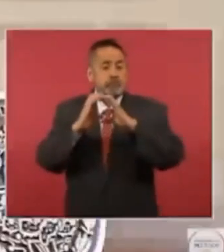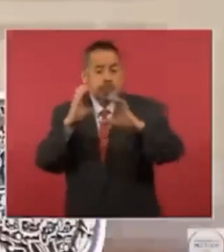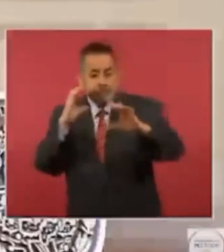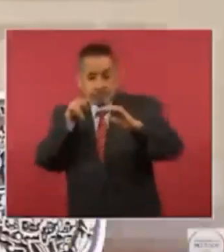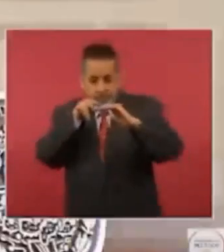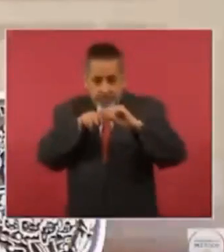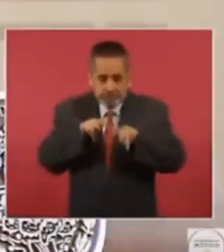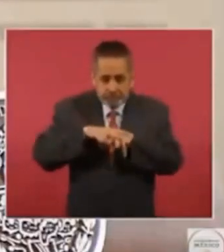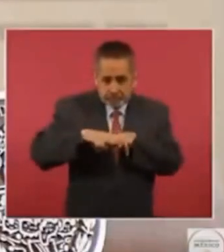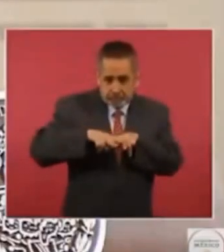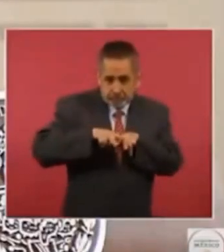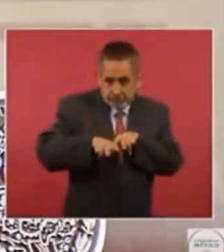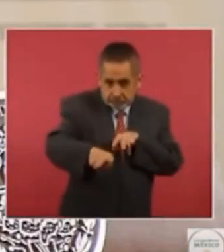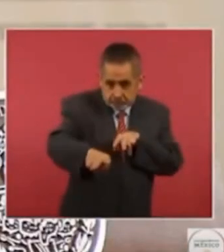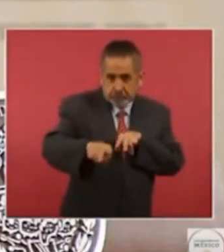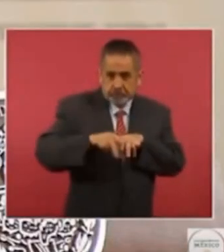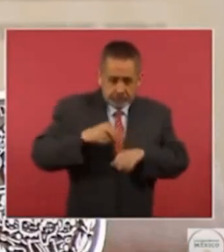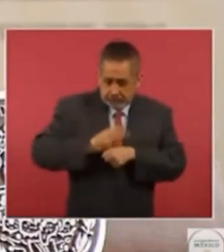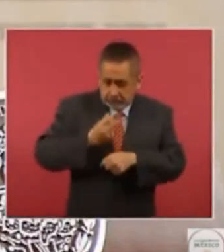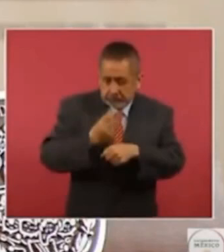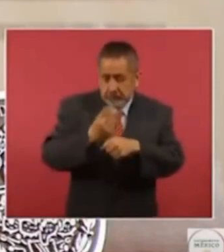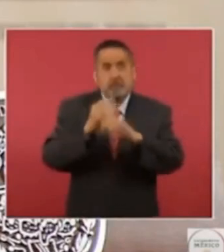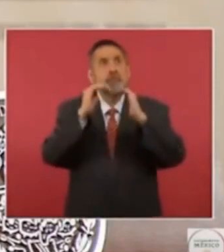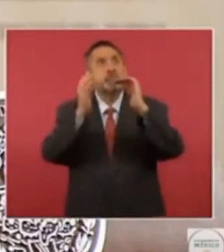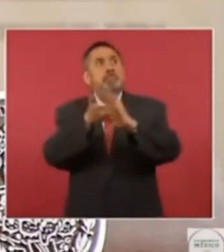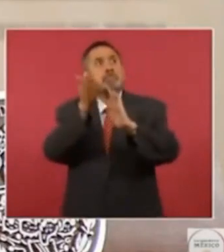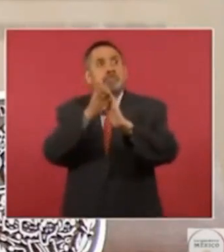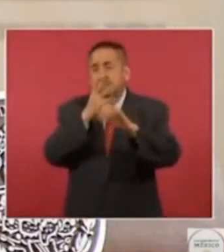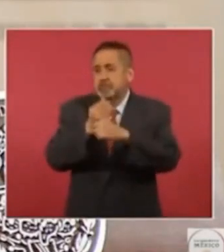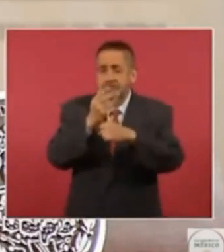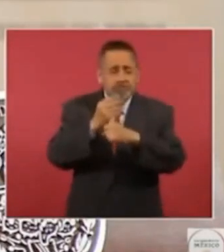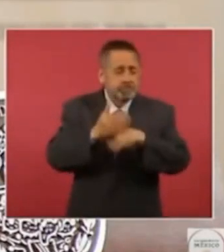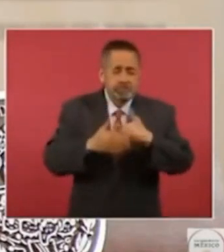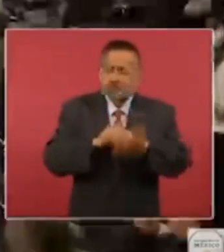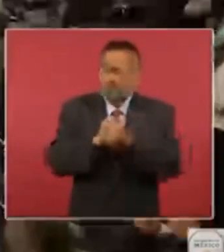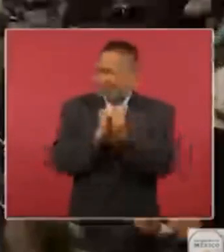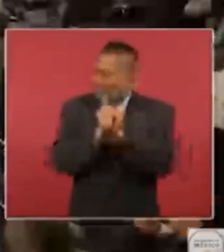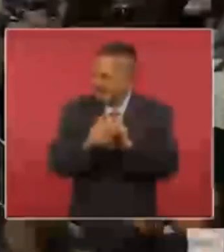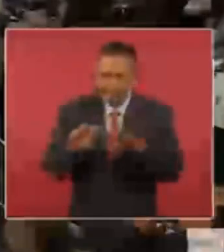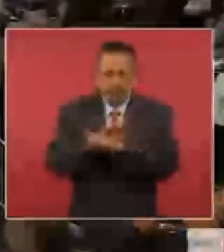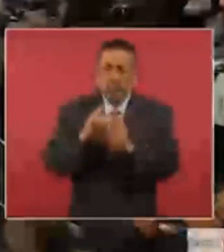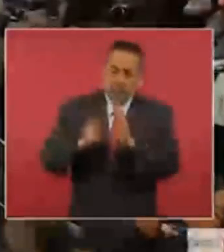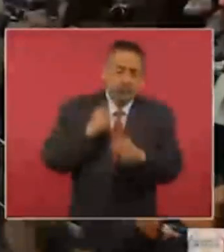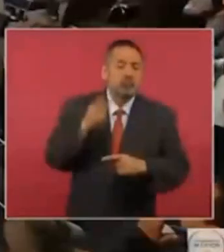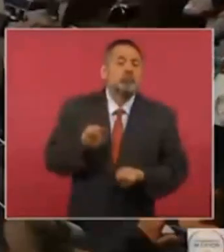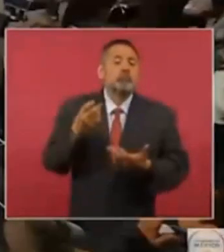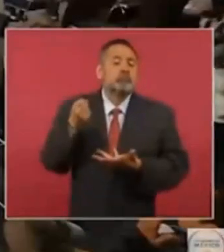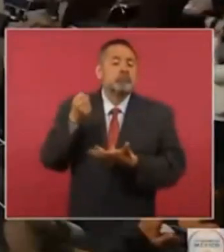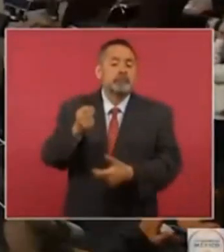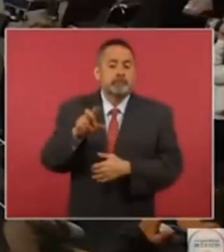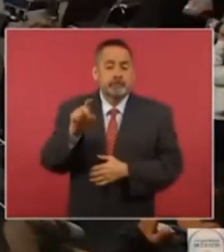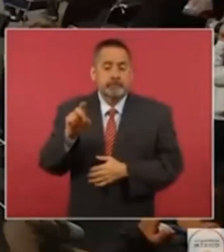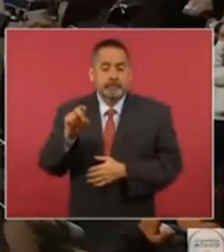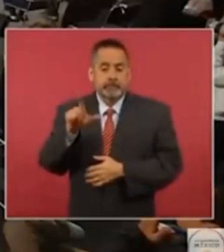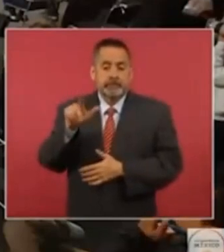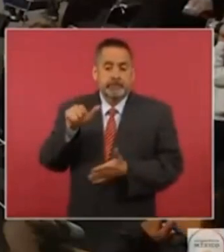vías, el balasto, los durmientes, etcétera, para hacer completamente una nueva línea 1. Es una inversión de cerca de 37.500